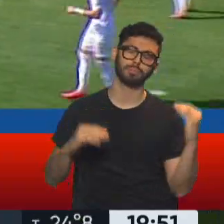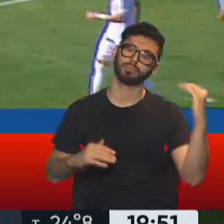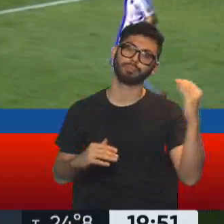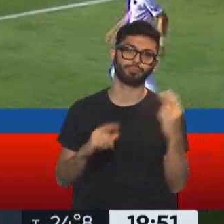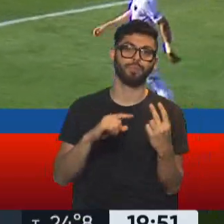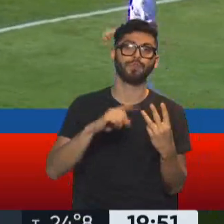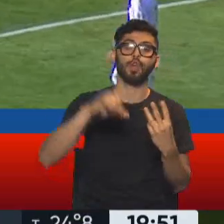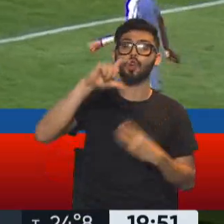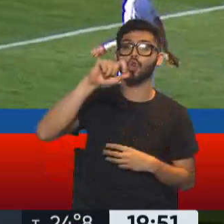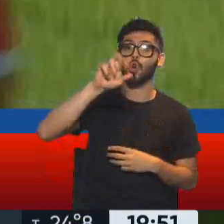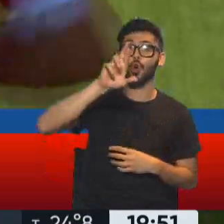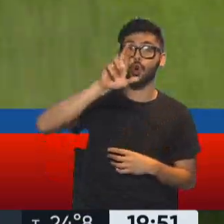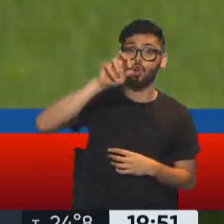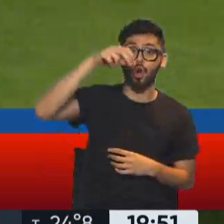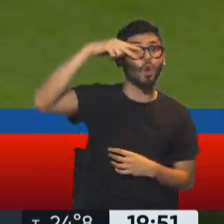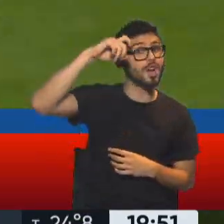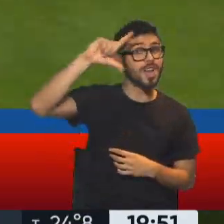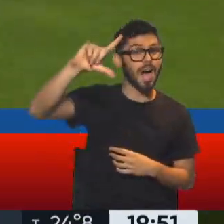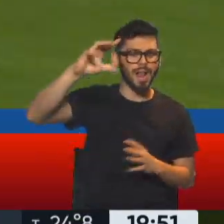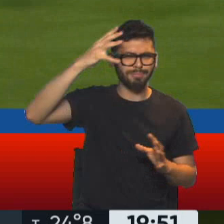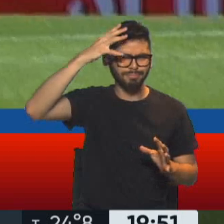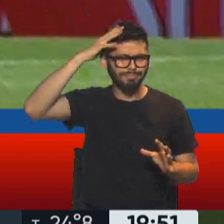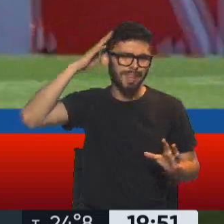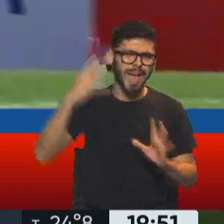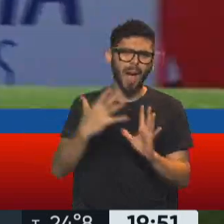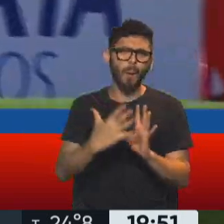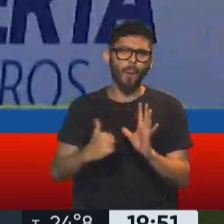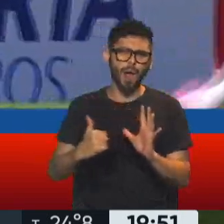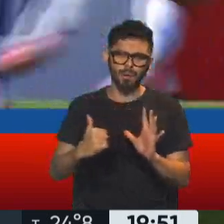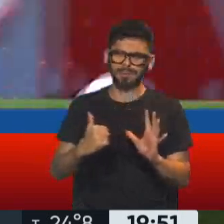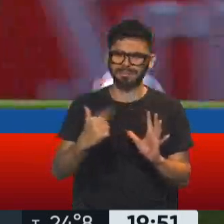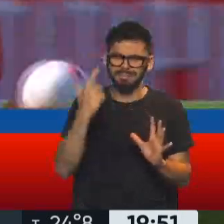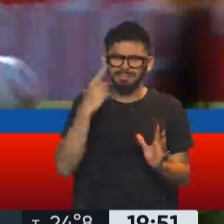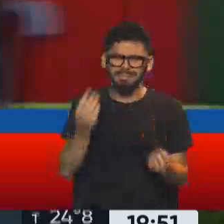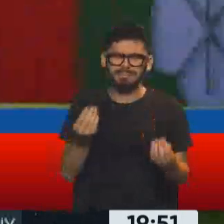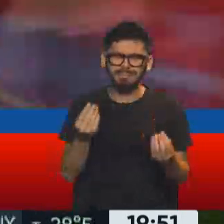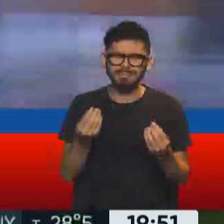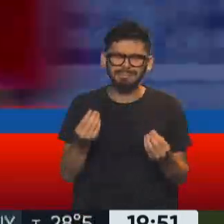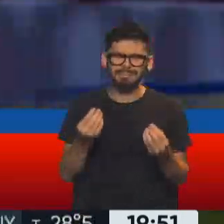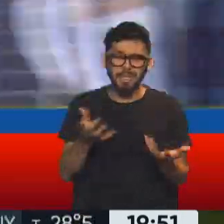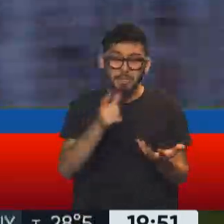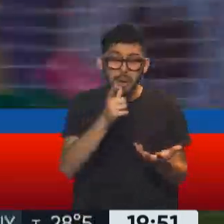Coronel. El platinado Coronel. Miren el pelo que tiene. ¿Qué le pasó?